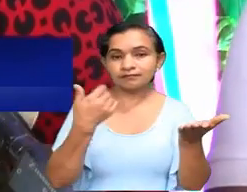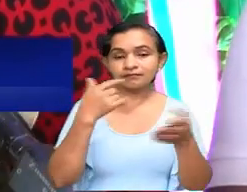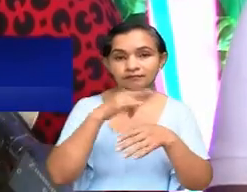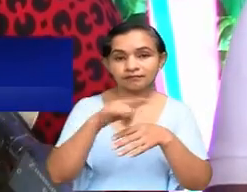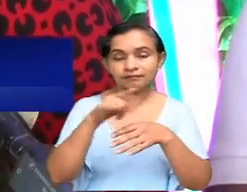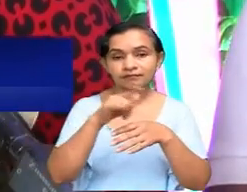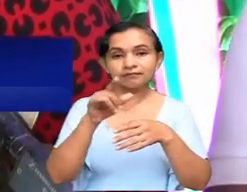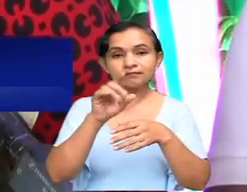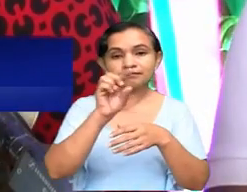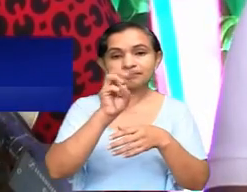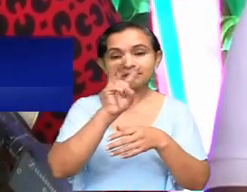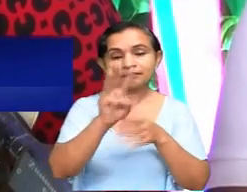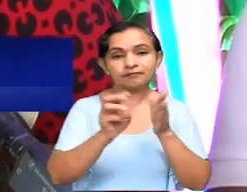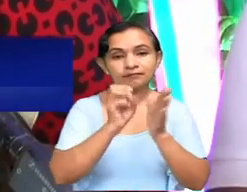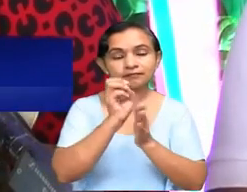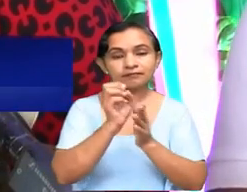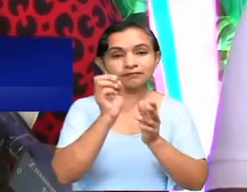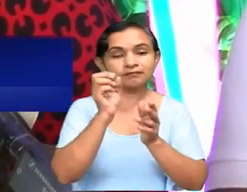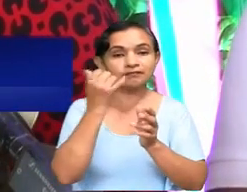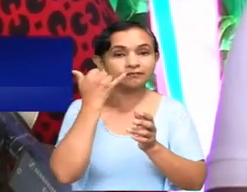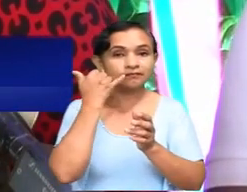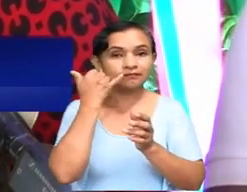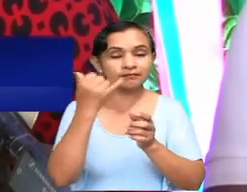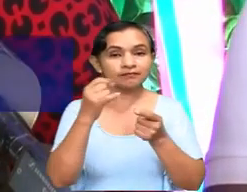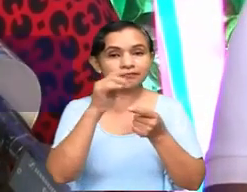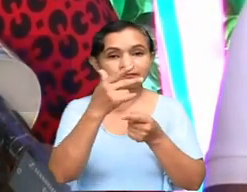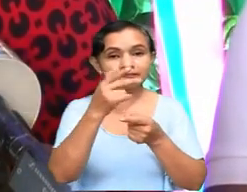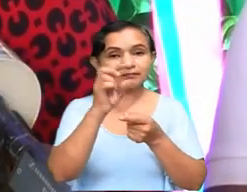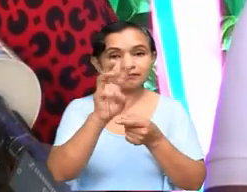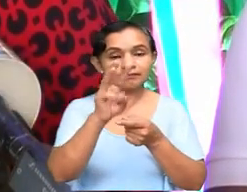buscar por vía WhatsApp en mi número telefónico, que es